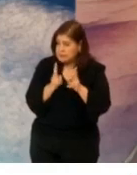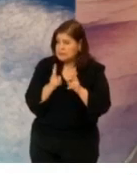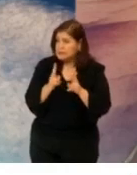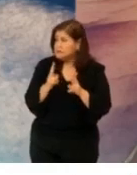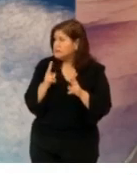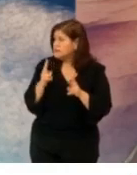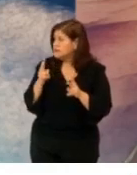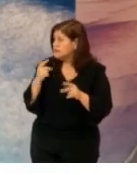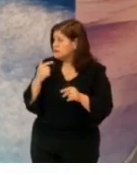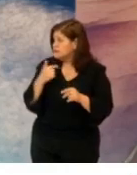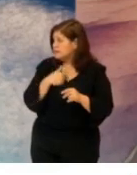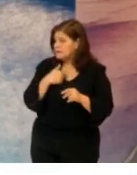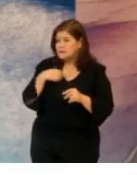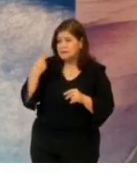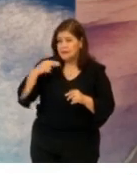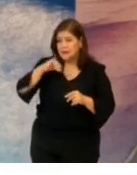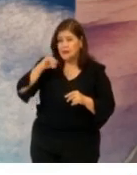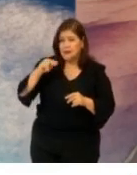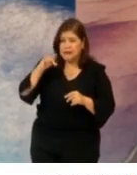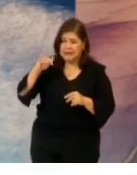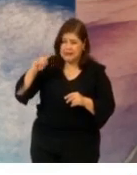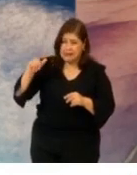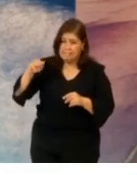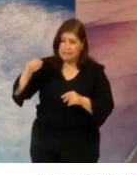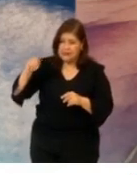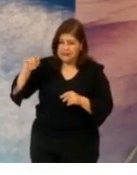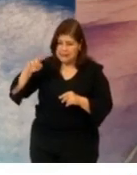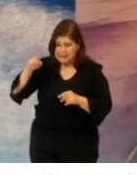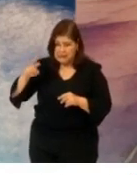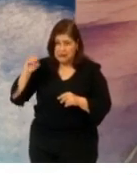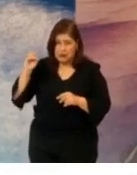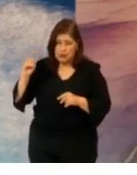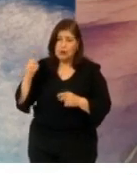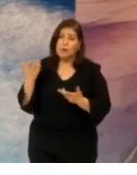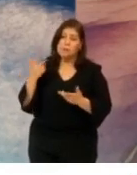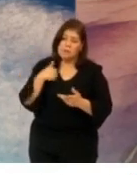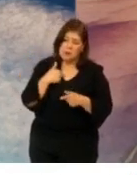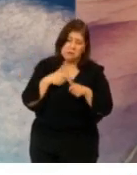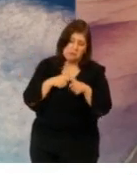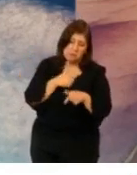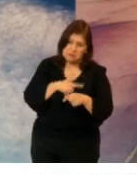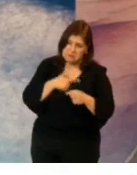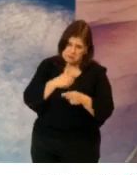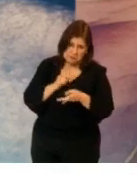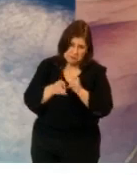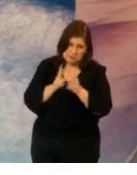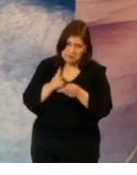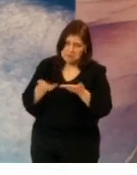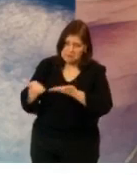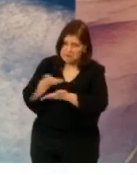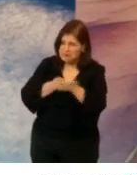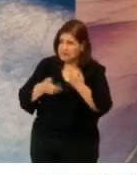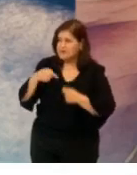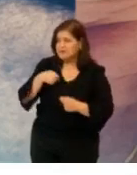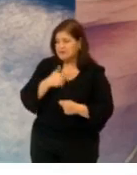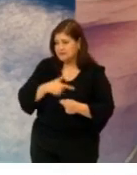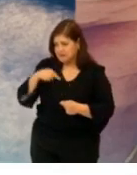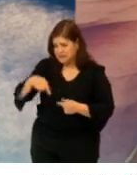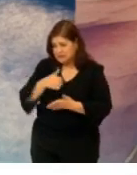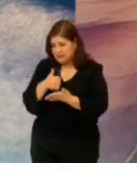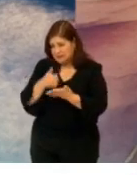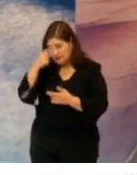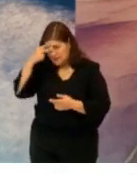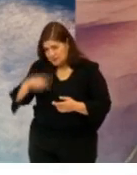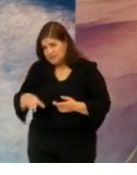encuentro, en redes me llamo Julieta Martínez O. Me encantaría poder seguir y un gustazo estar en México y poder